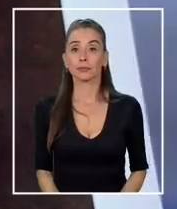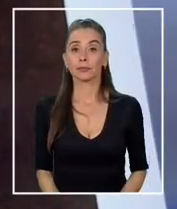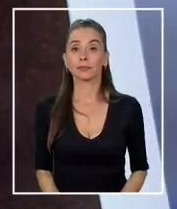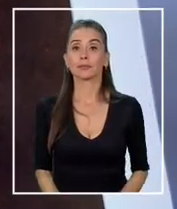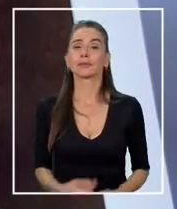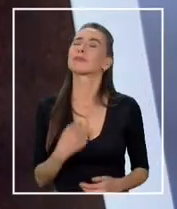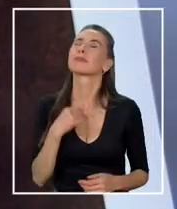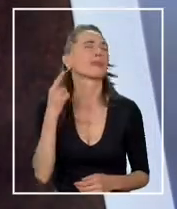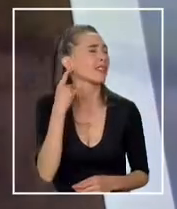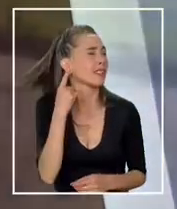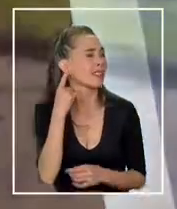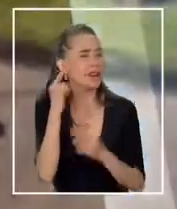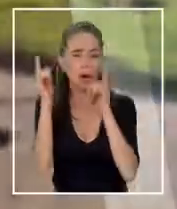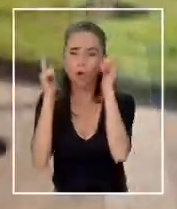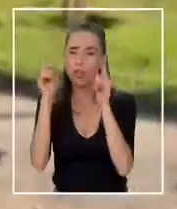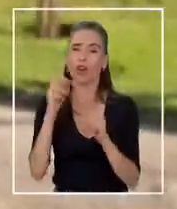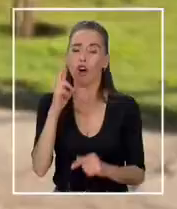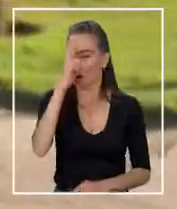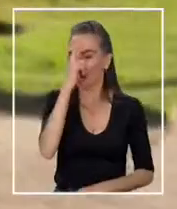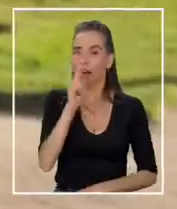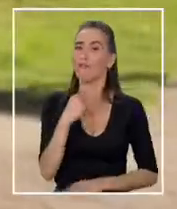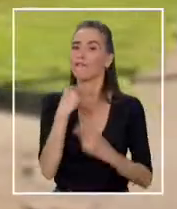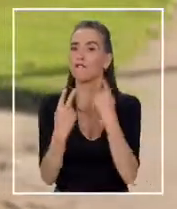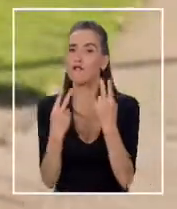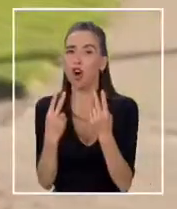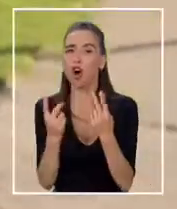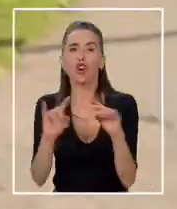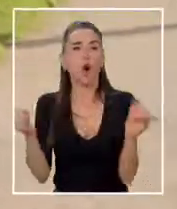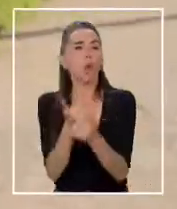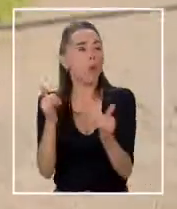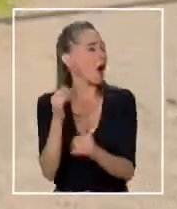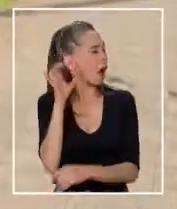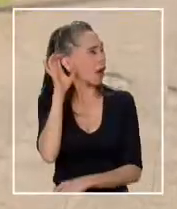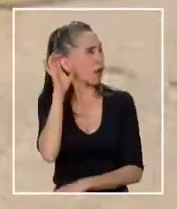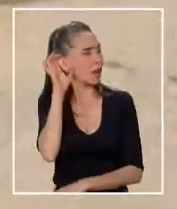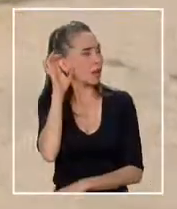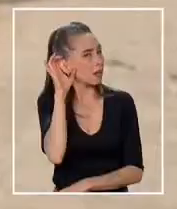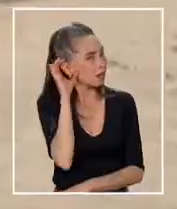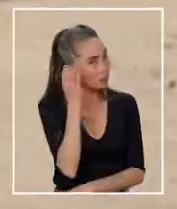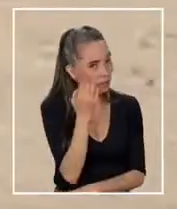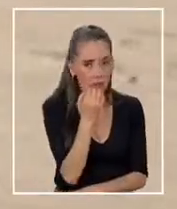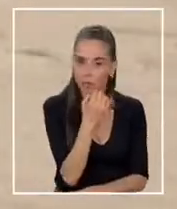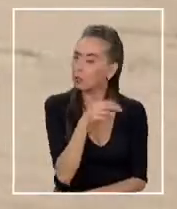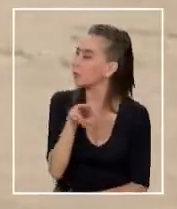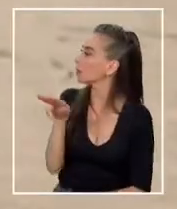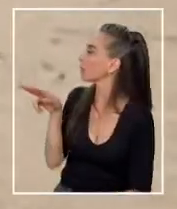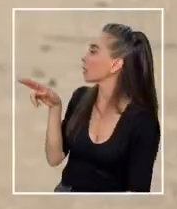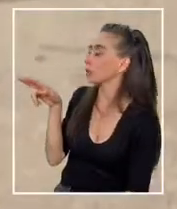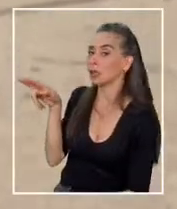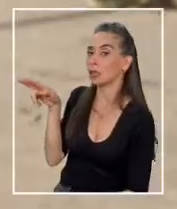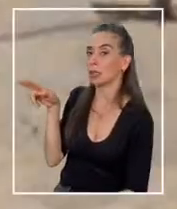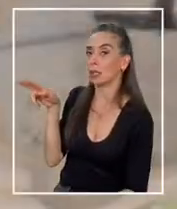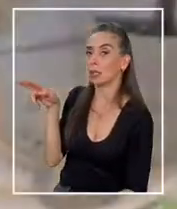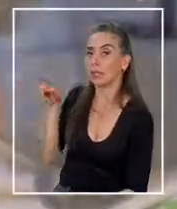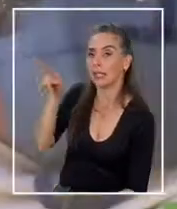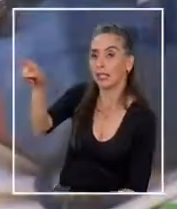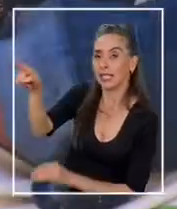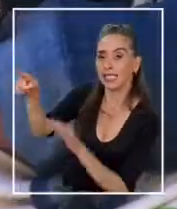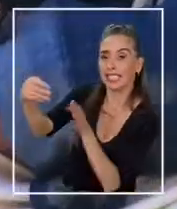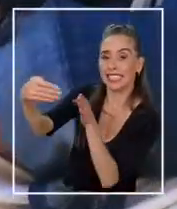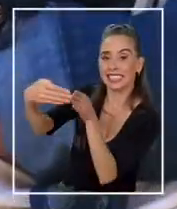Empecé a sentir ruidos extraños que no eran de voces ni de juegos. Yo me volteo hacia allá y por esa